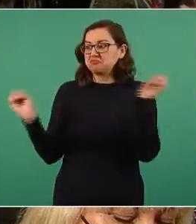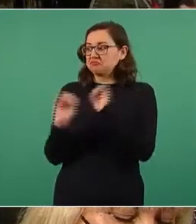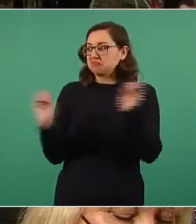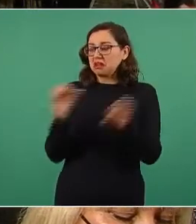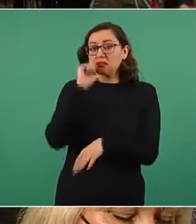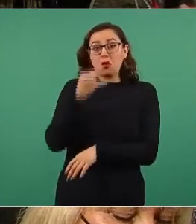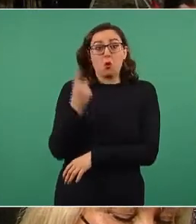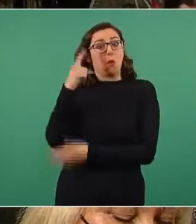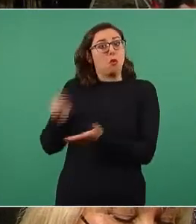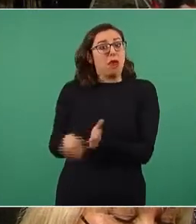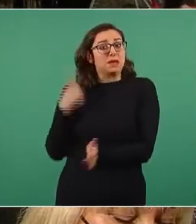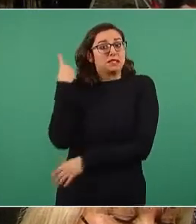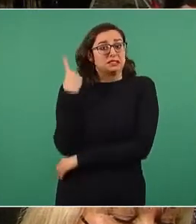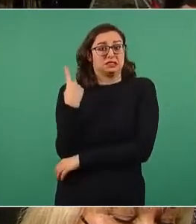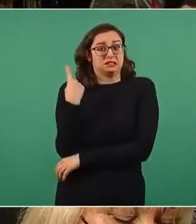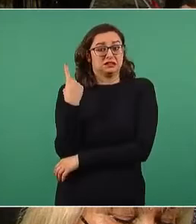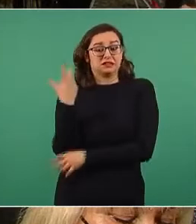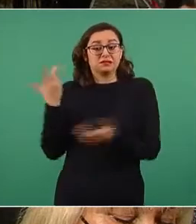bien a una